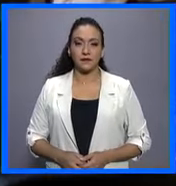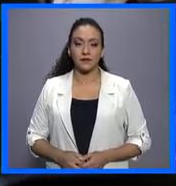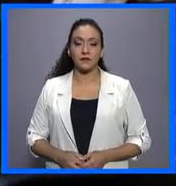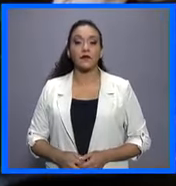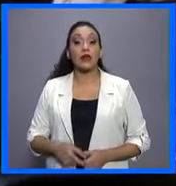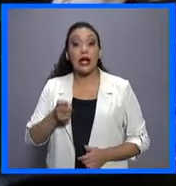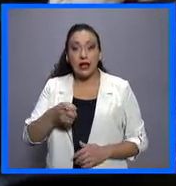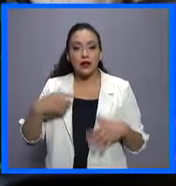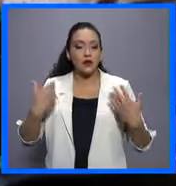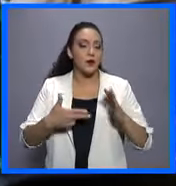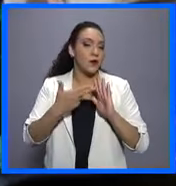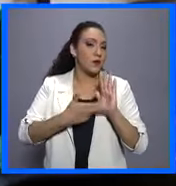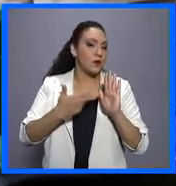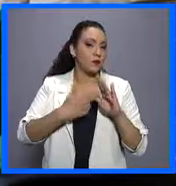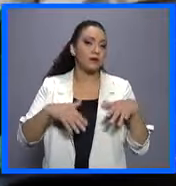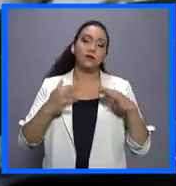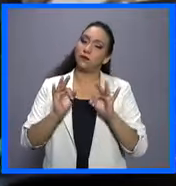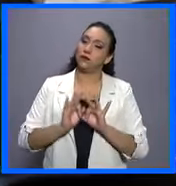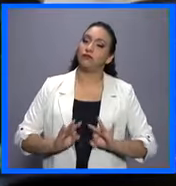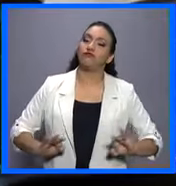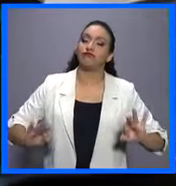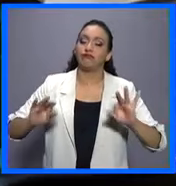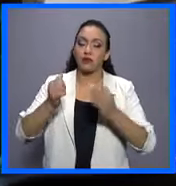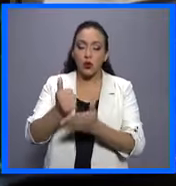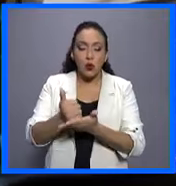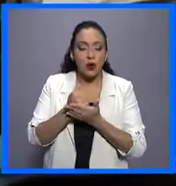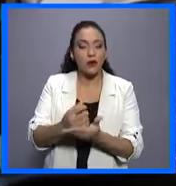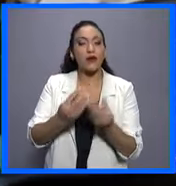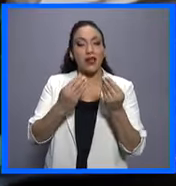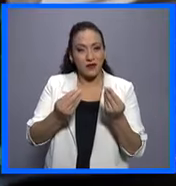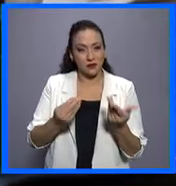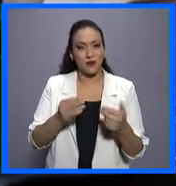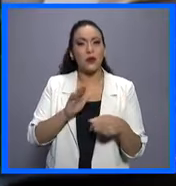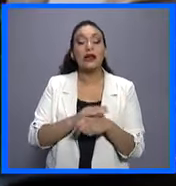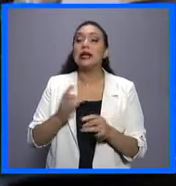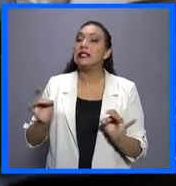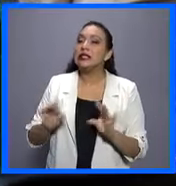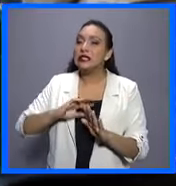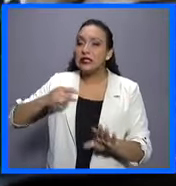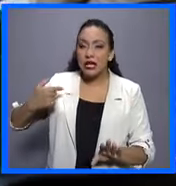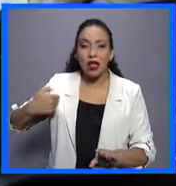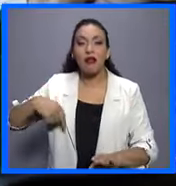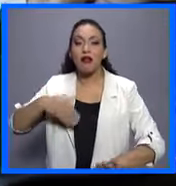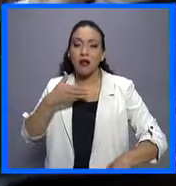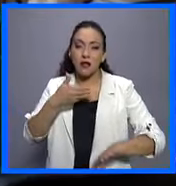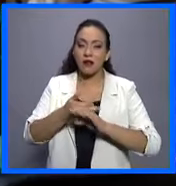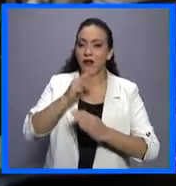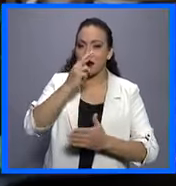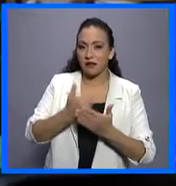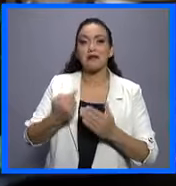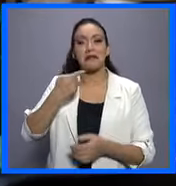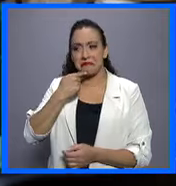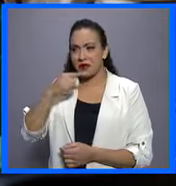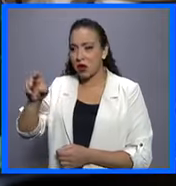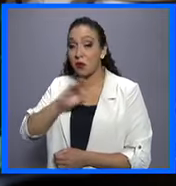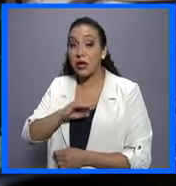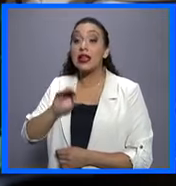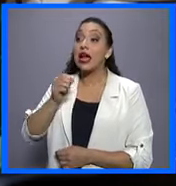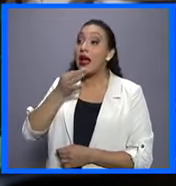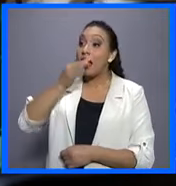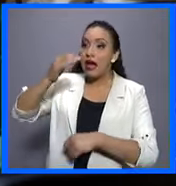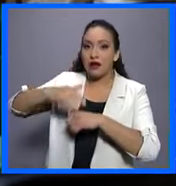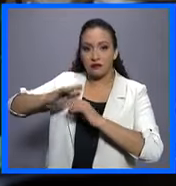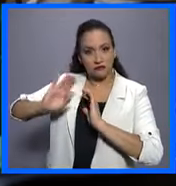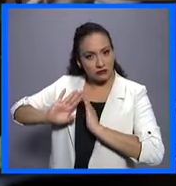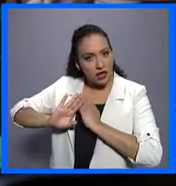una herramienta que nos va a fortalecer la atención, pero también la prevención al interior de la Corte